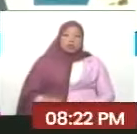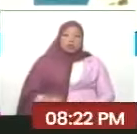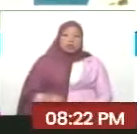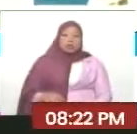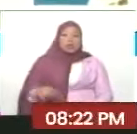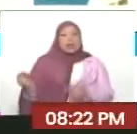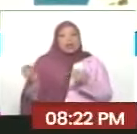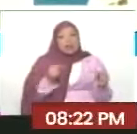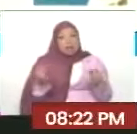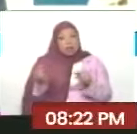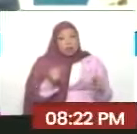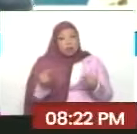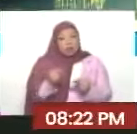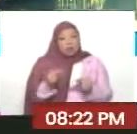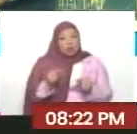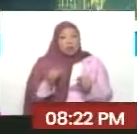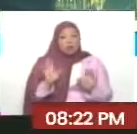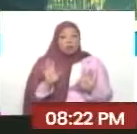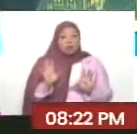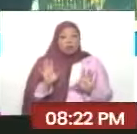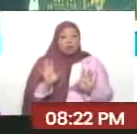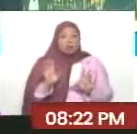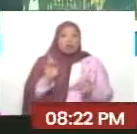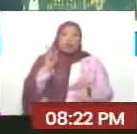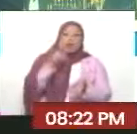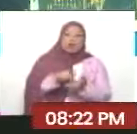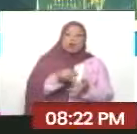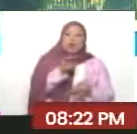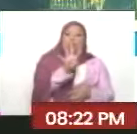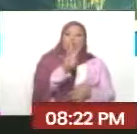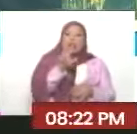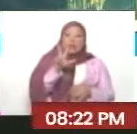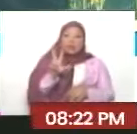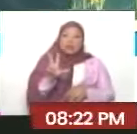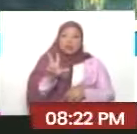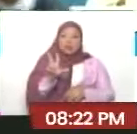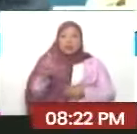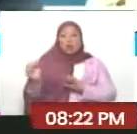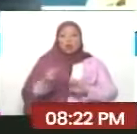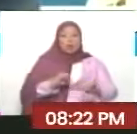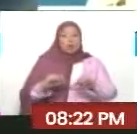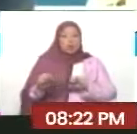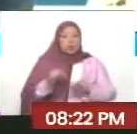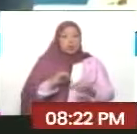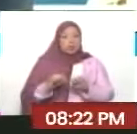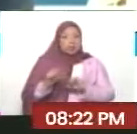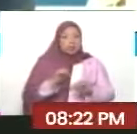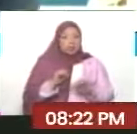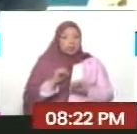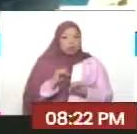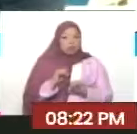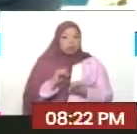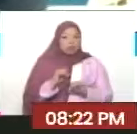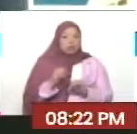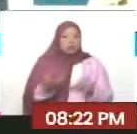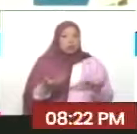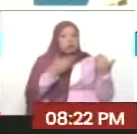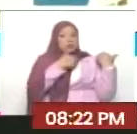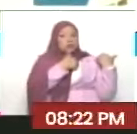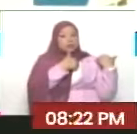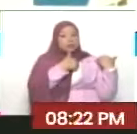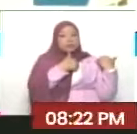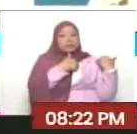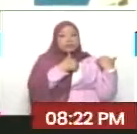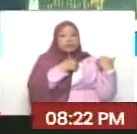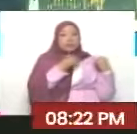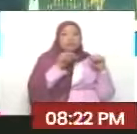diálogo y políticos partidistas. Han participado 43 movimientos y partidos políticos que representan